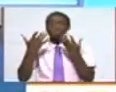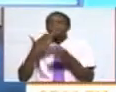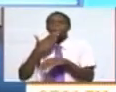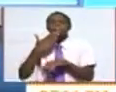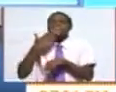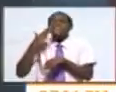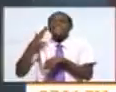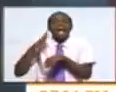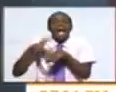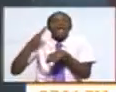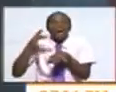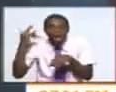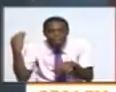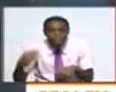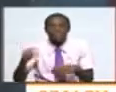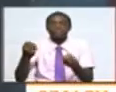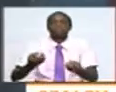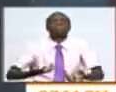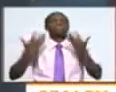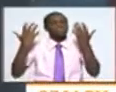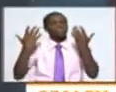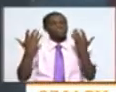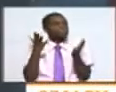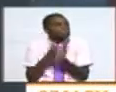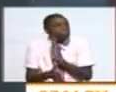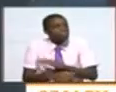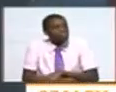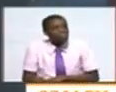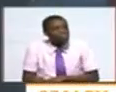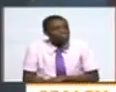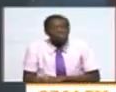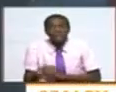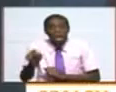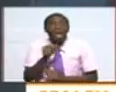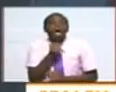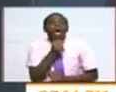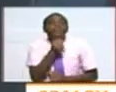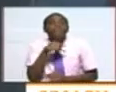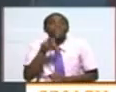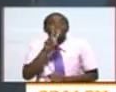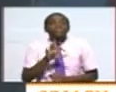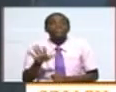Agrúa, ¿cuál fue el pecado de esa abuela venezolana?